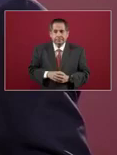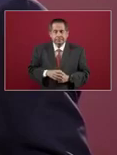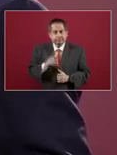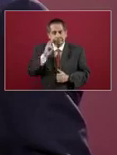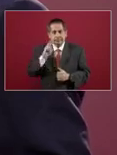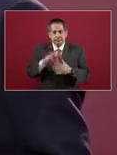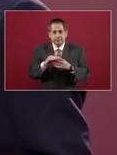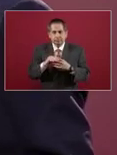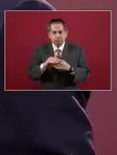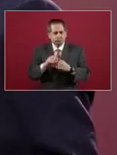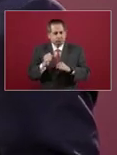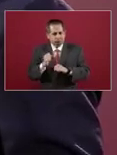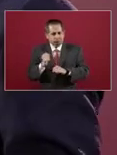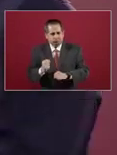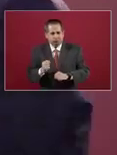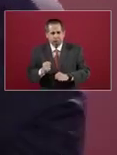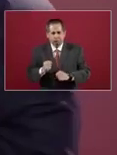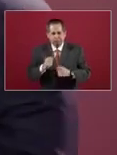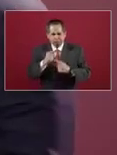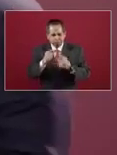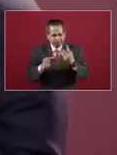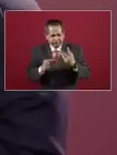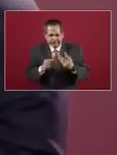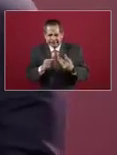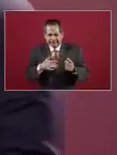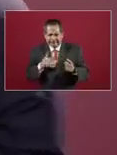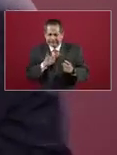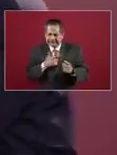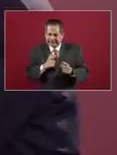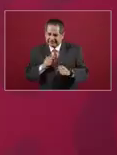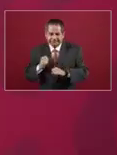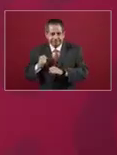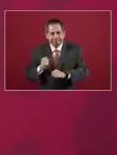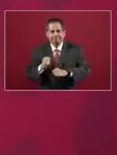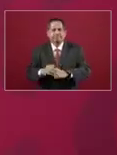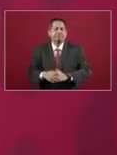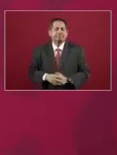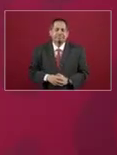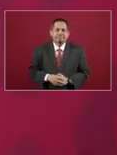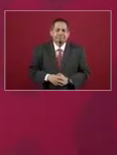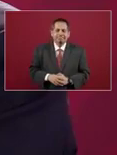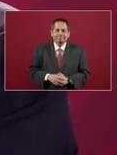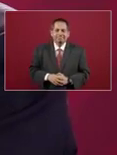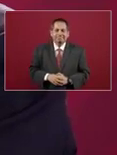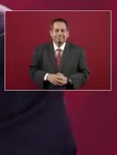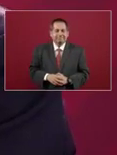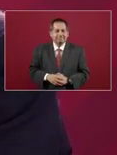en la pelota, ¿no?, algunas cositas que no me gustaban,